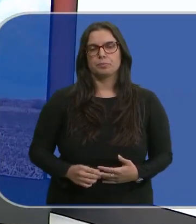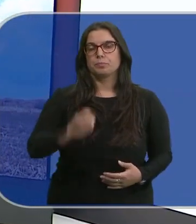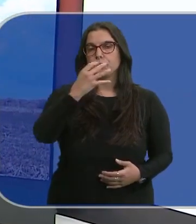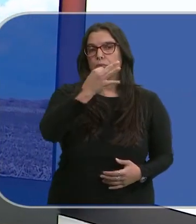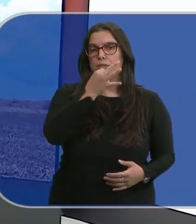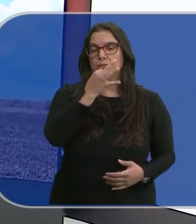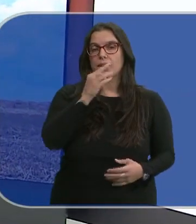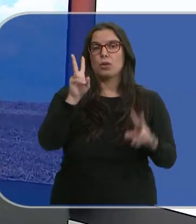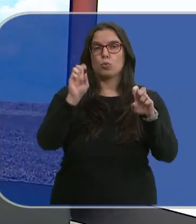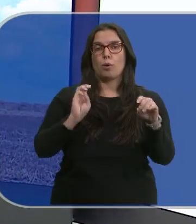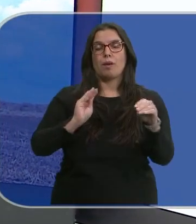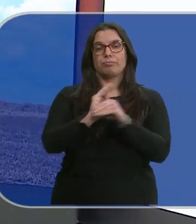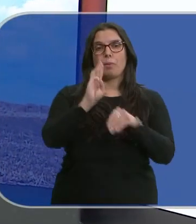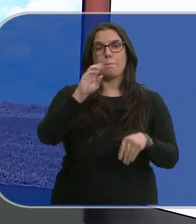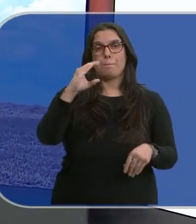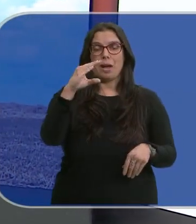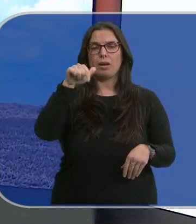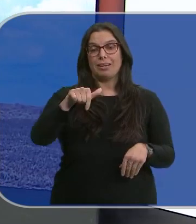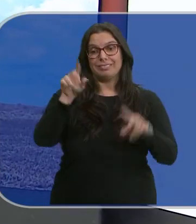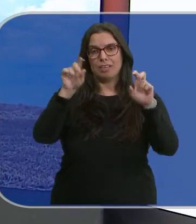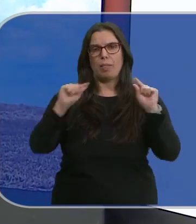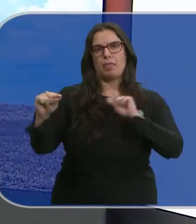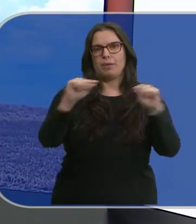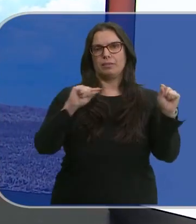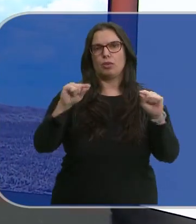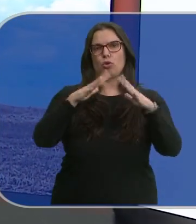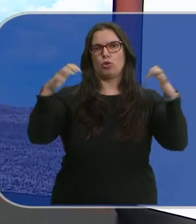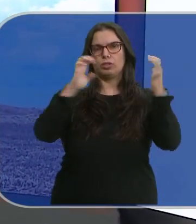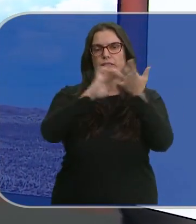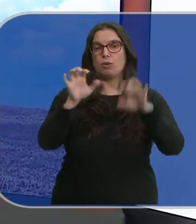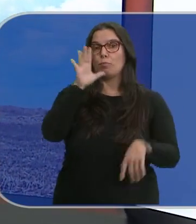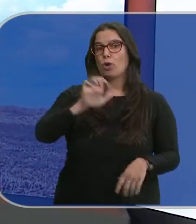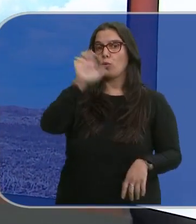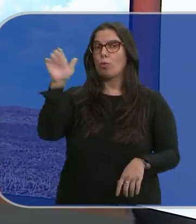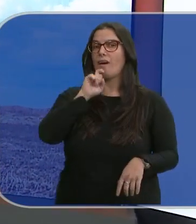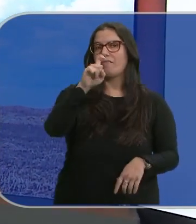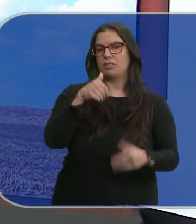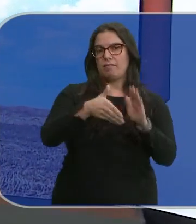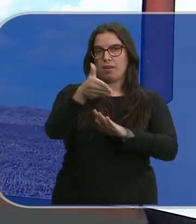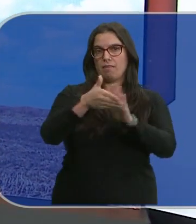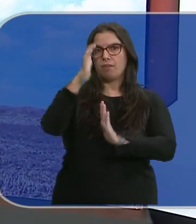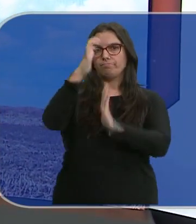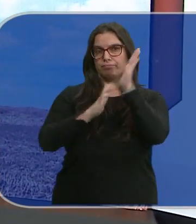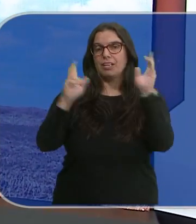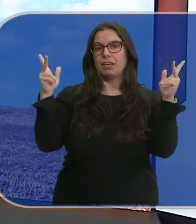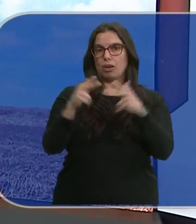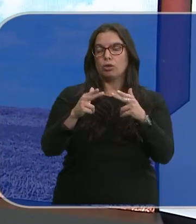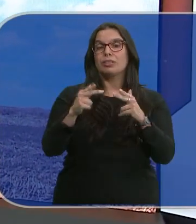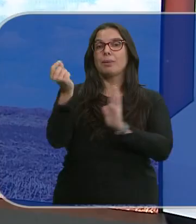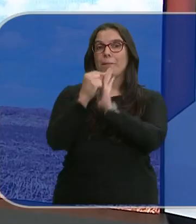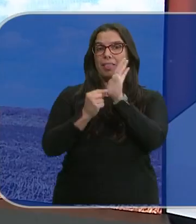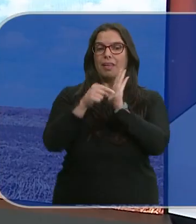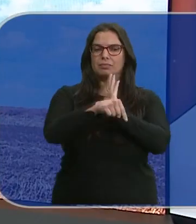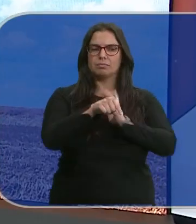Buenas tardes. La nueva PAC se ha debatido hoy en las Cortes de Castilla y León. Europa anuncia recortes y una serie de medidas que no satisfacen al campo